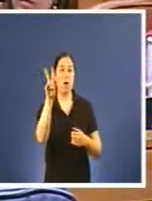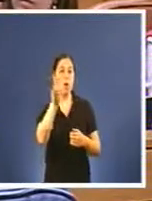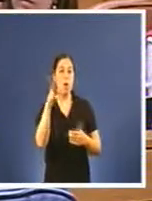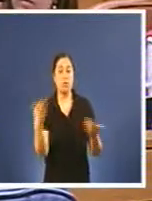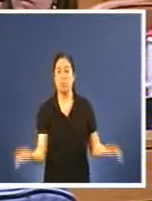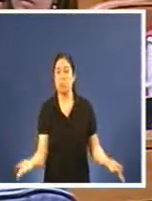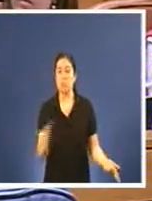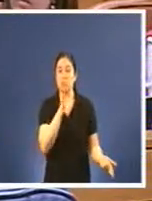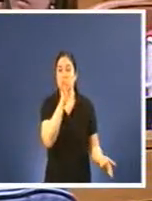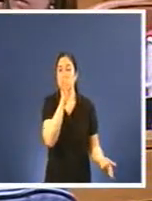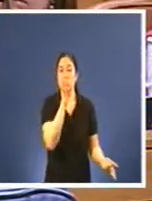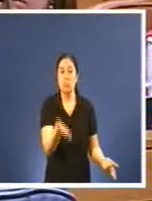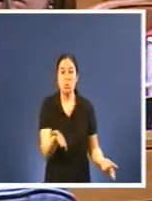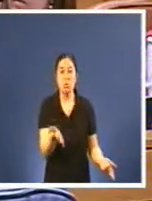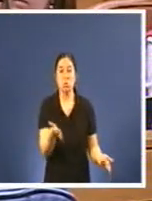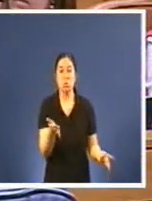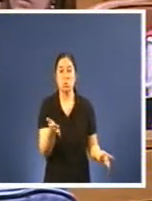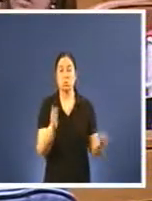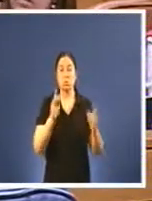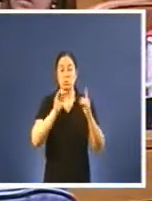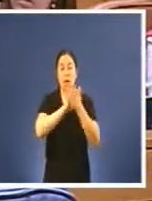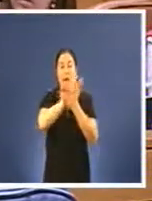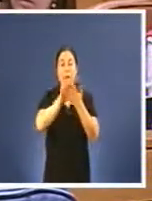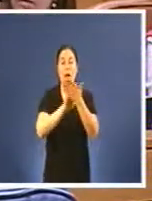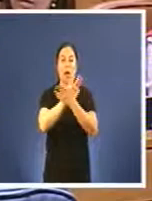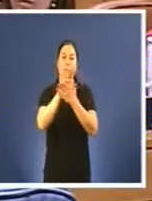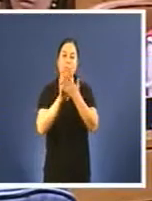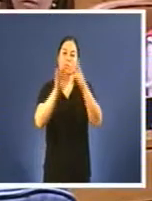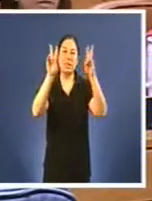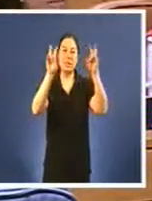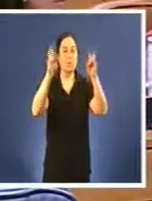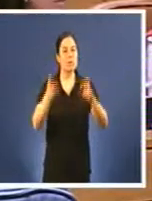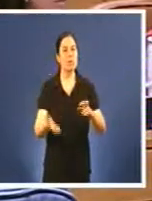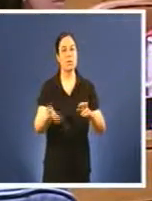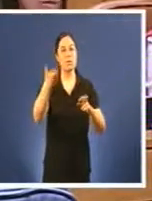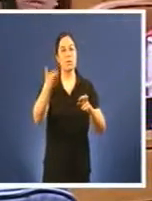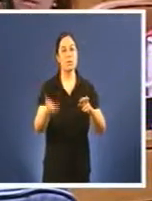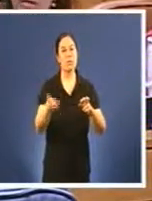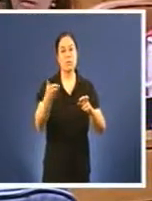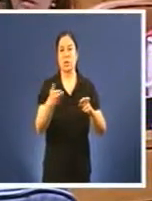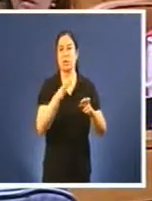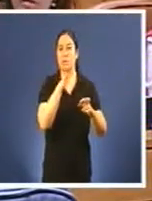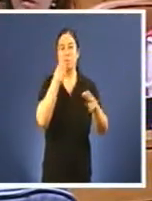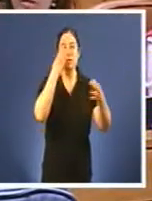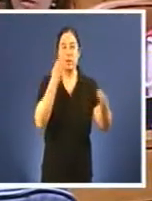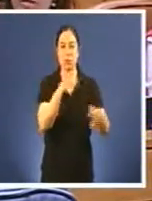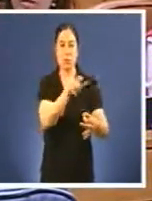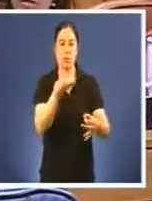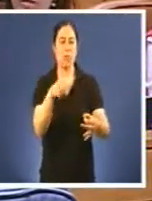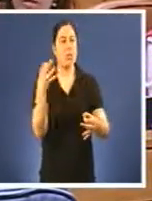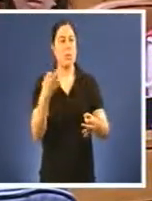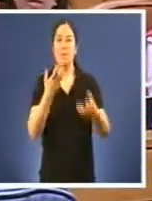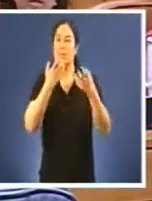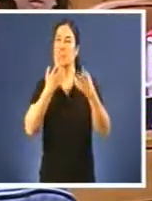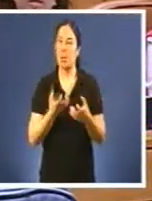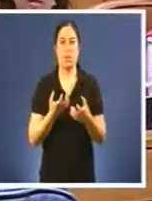cando falamos de cuestións tan importantes como é a seguridade das persoas, canto menos hai que ser serios. E se